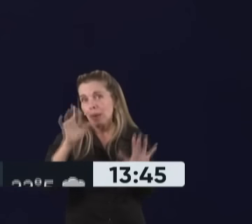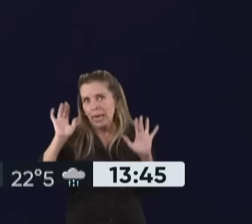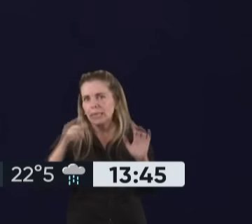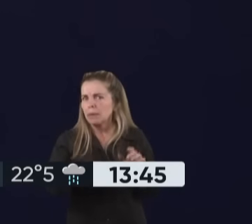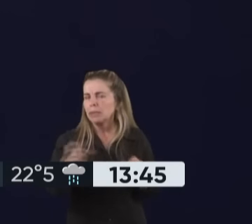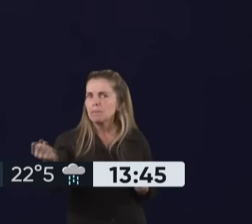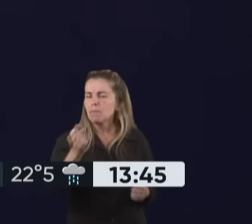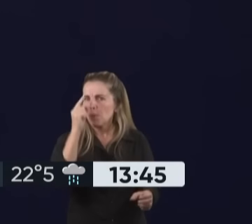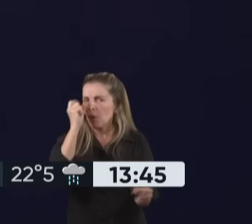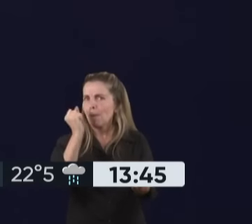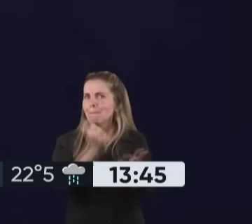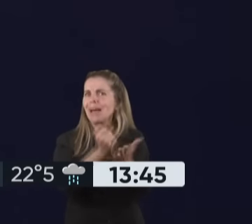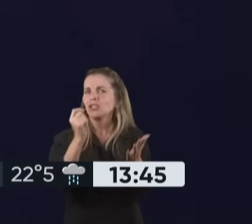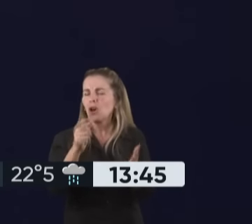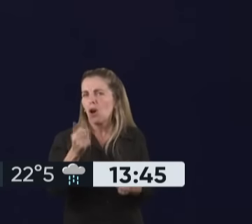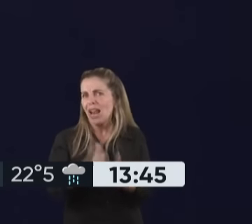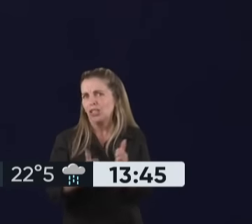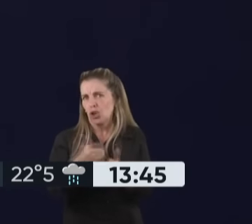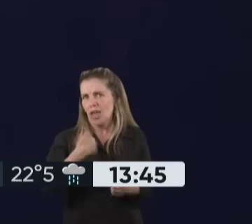en la Argentina.